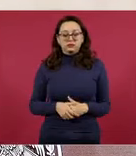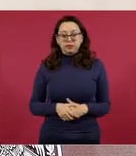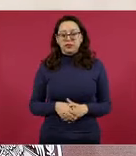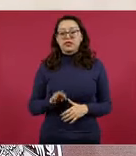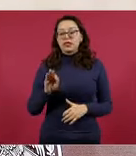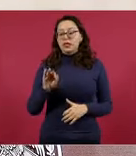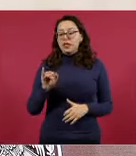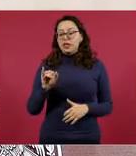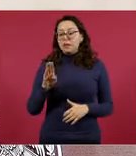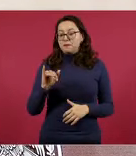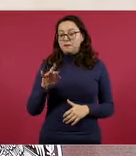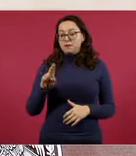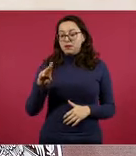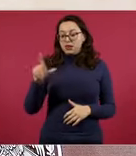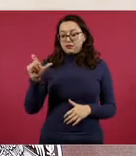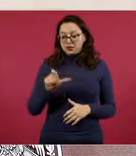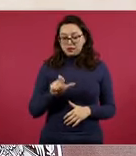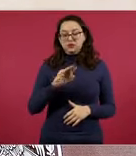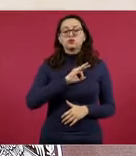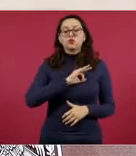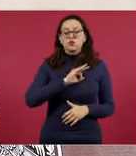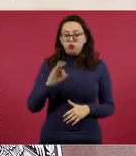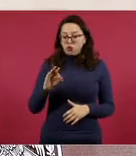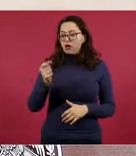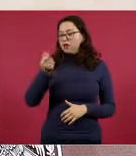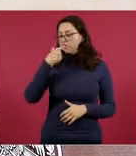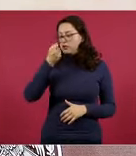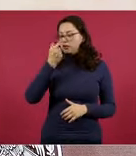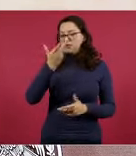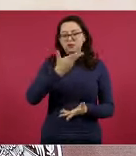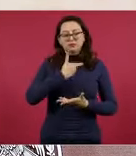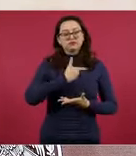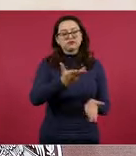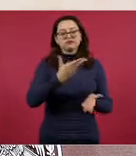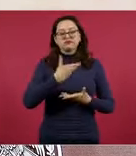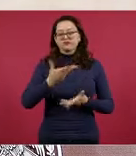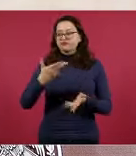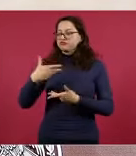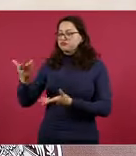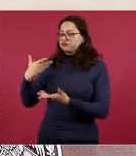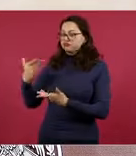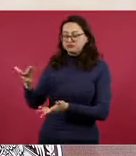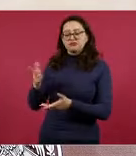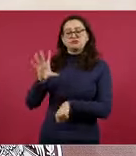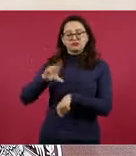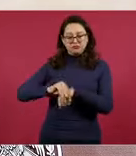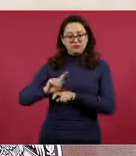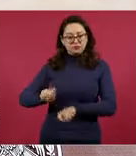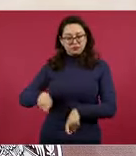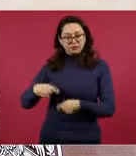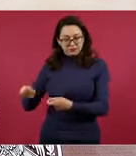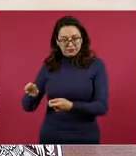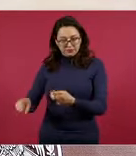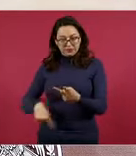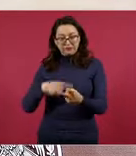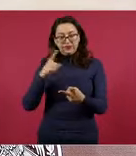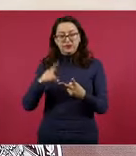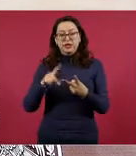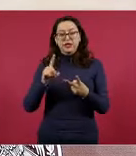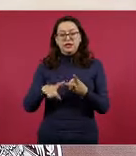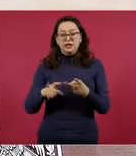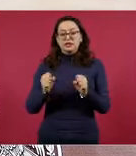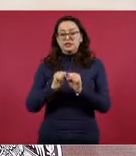Birmex liderar lo relacionado con la distribución de insumos para la salud, que es toda la cadena de suministro, el sistema de compensación que